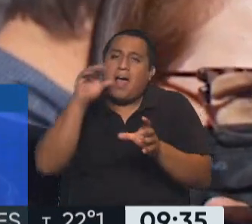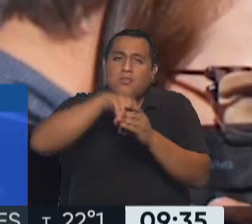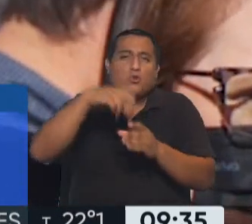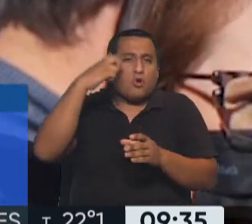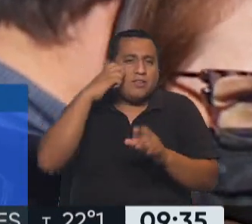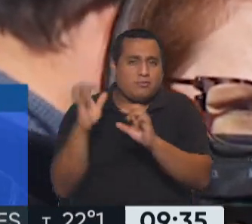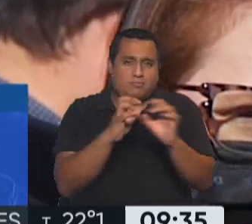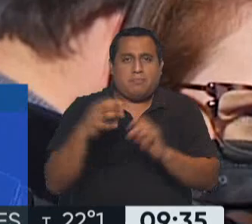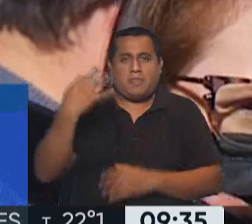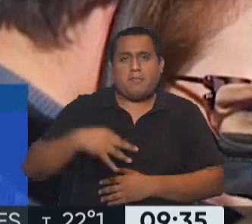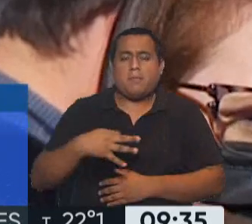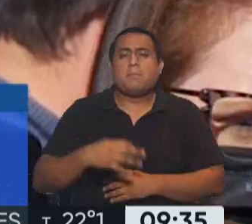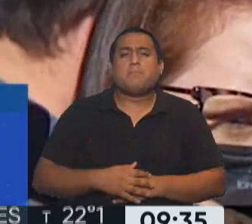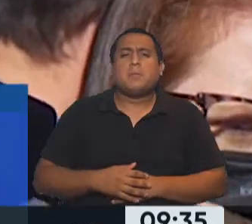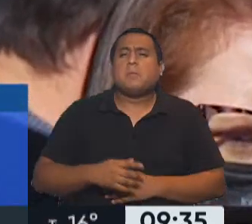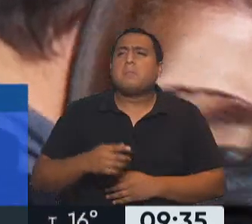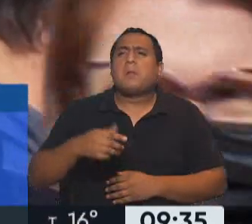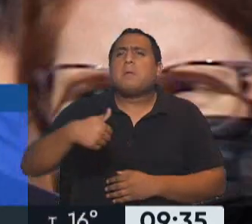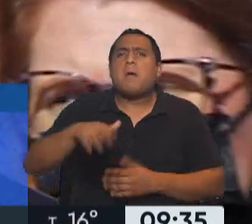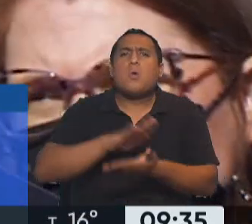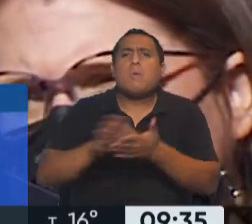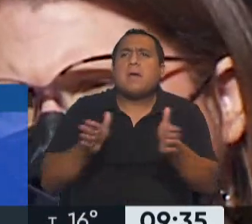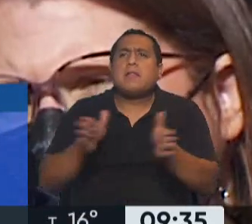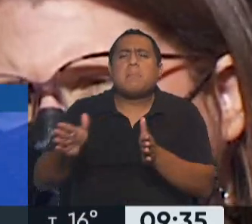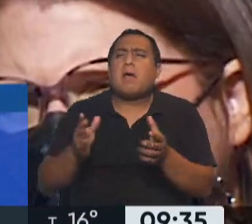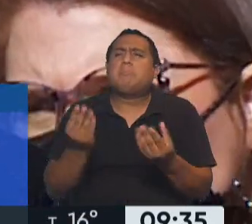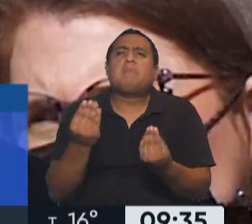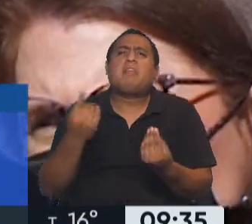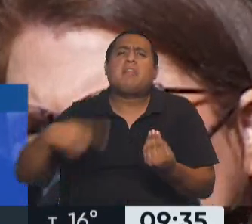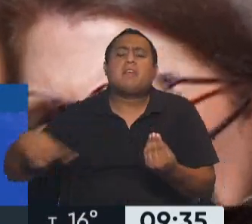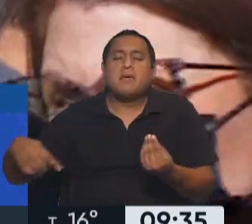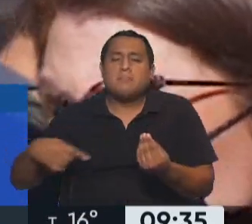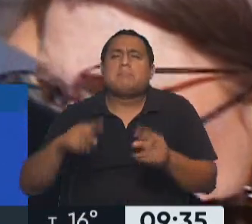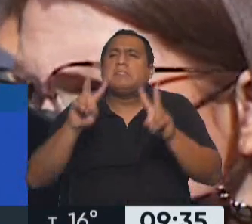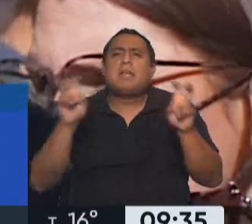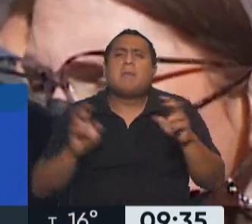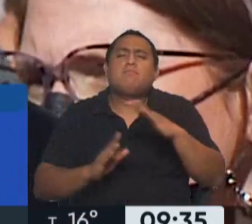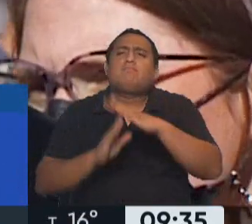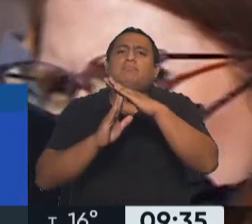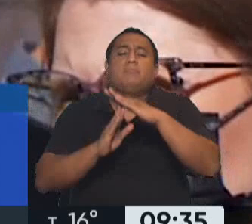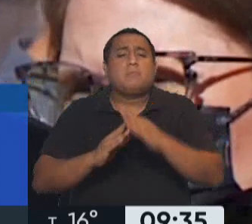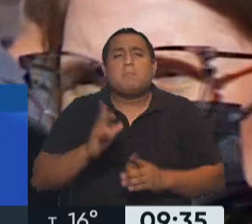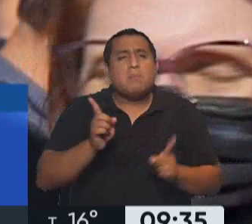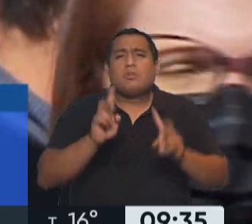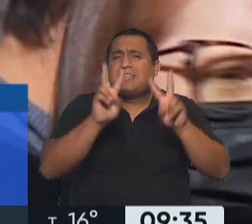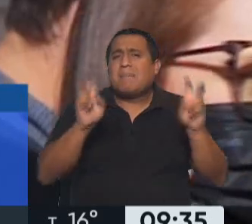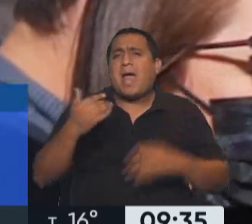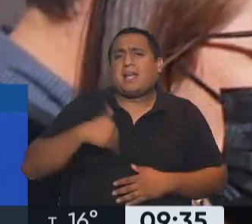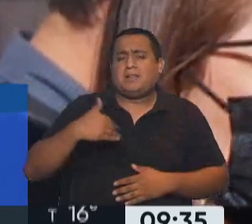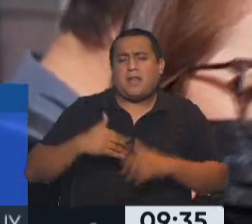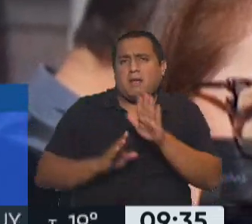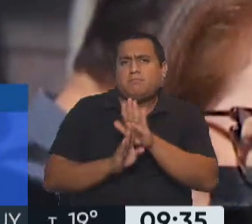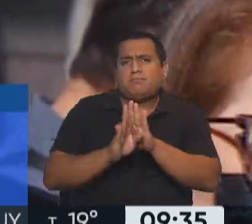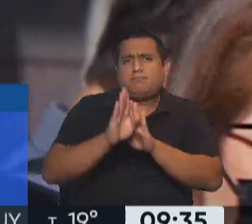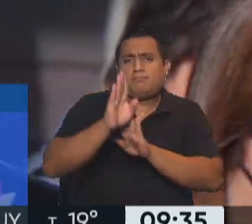esta nueva etapa, doctor? Bueno, es lo que venimos diciendo siempre, cómo la Argentina sigue creciendo. Venimos de un año